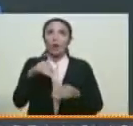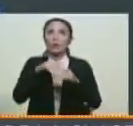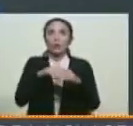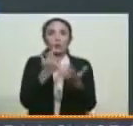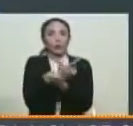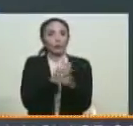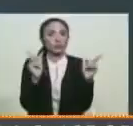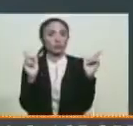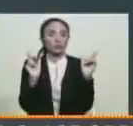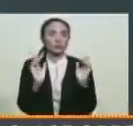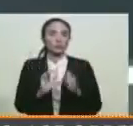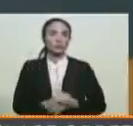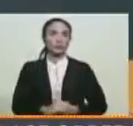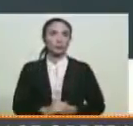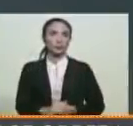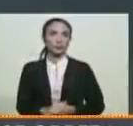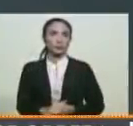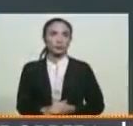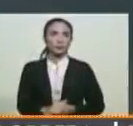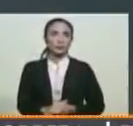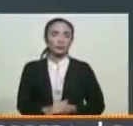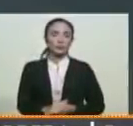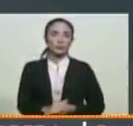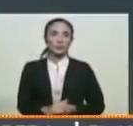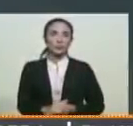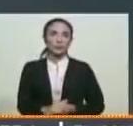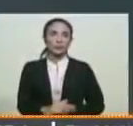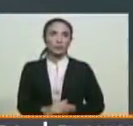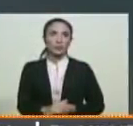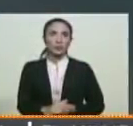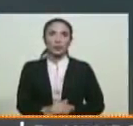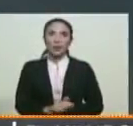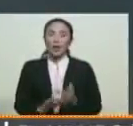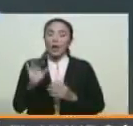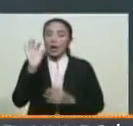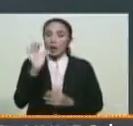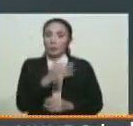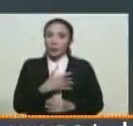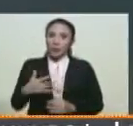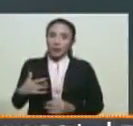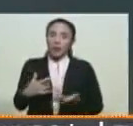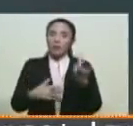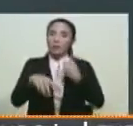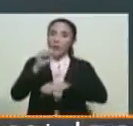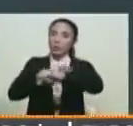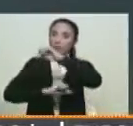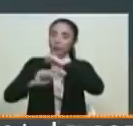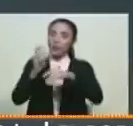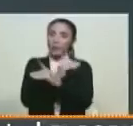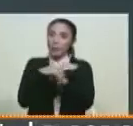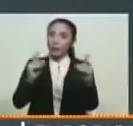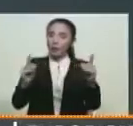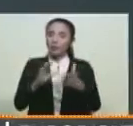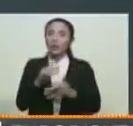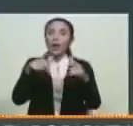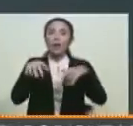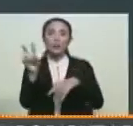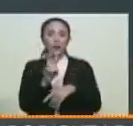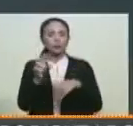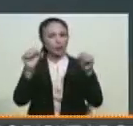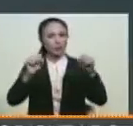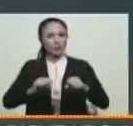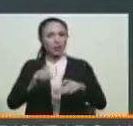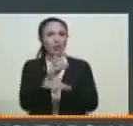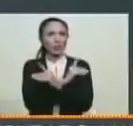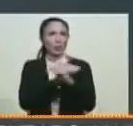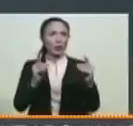quien quiera. La patria te pide que tú salgas a votar, a defender la democracia, a decirle al mundo, en Venezuela hay democracia,